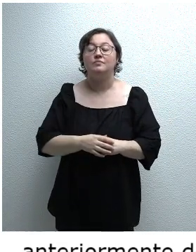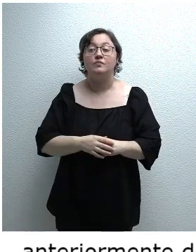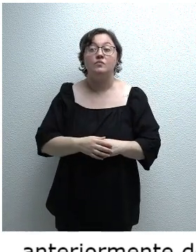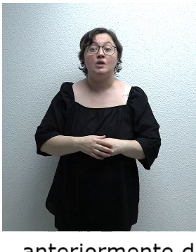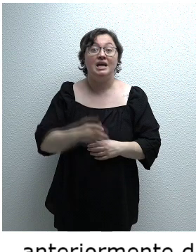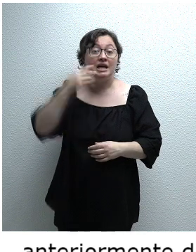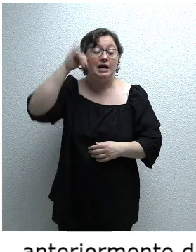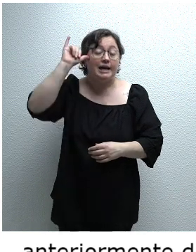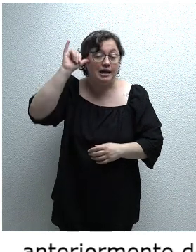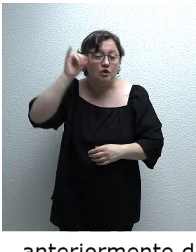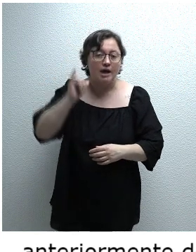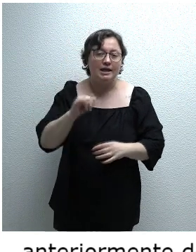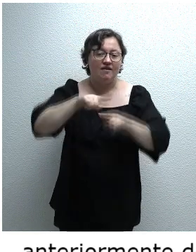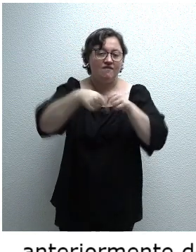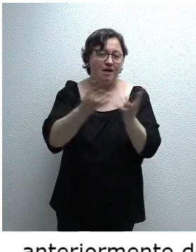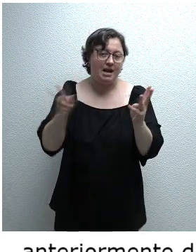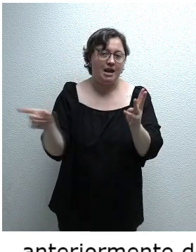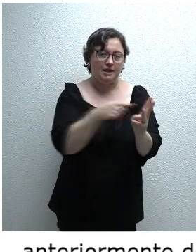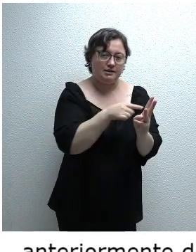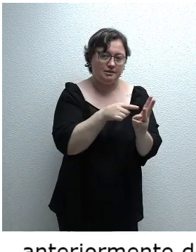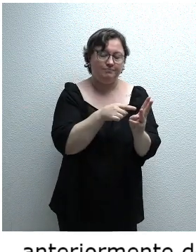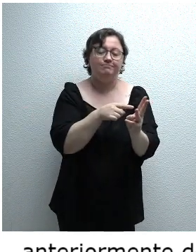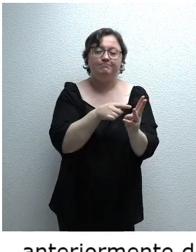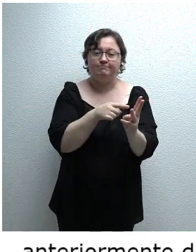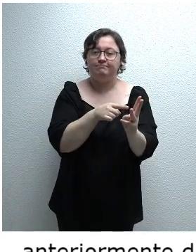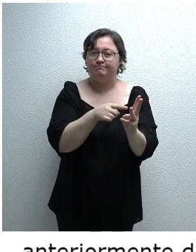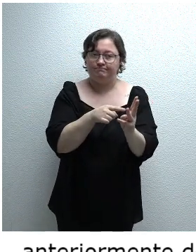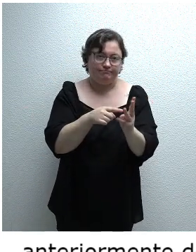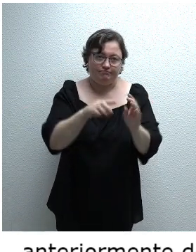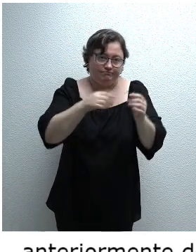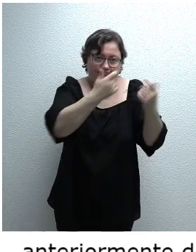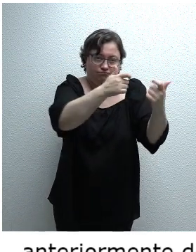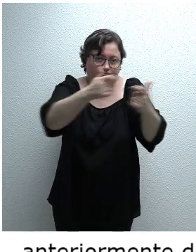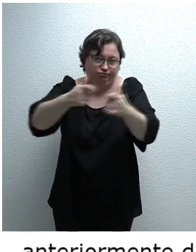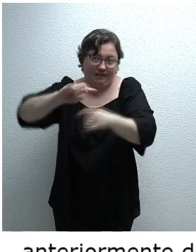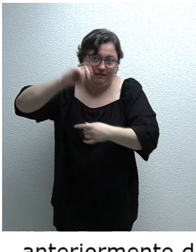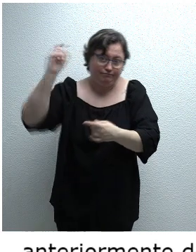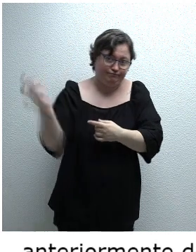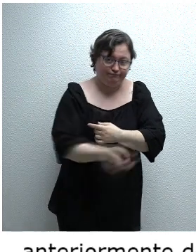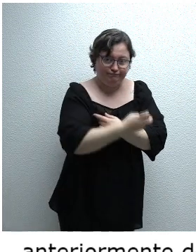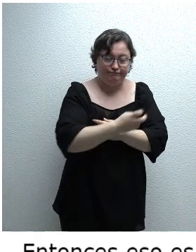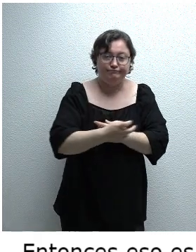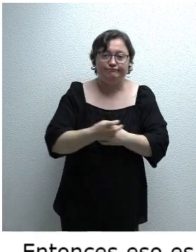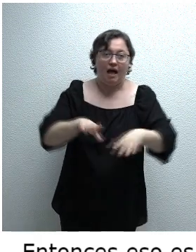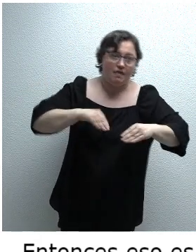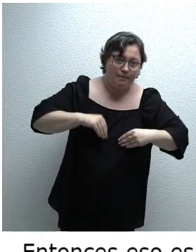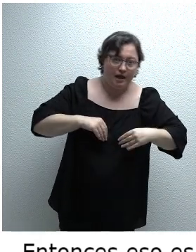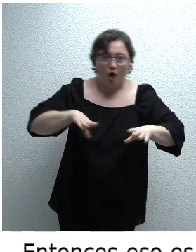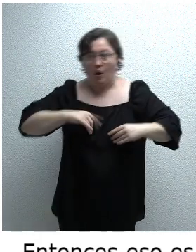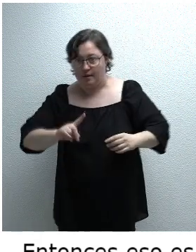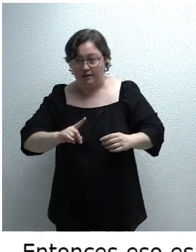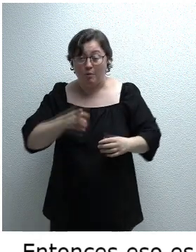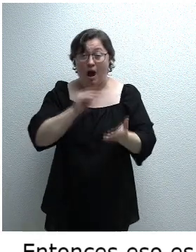Los riesgos, pues las familias, por ejemplo, pues hay de todo. Y eso de qué quería